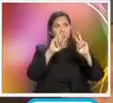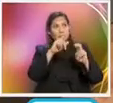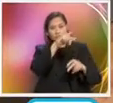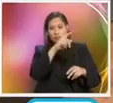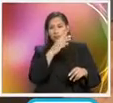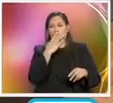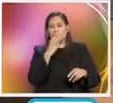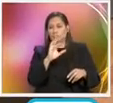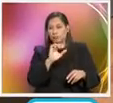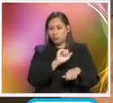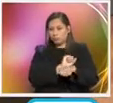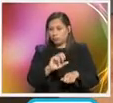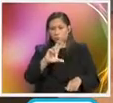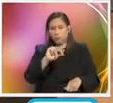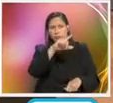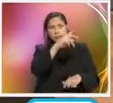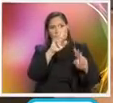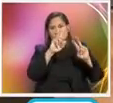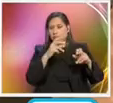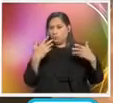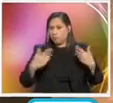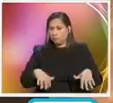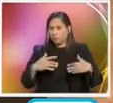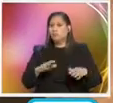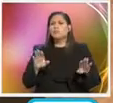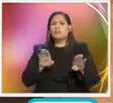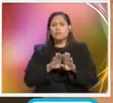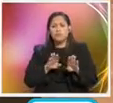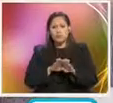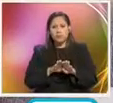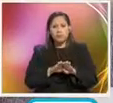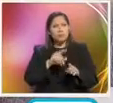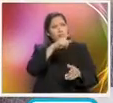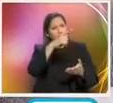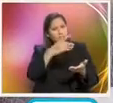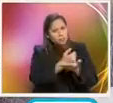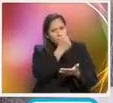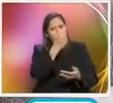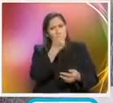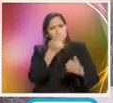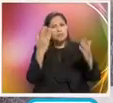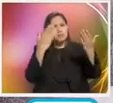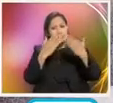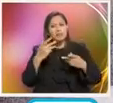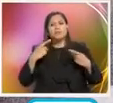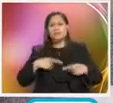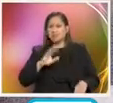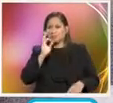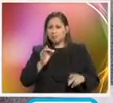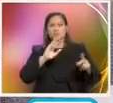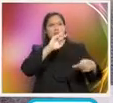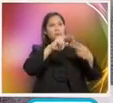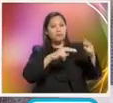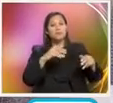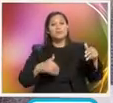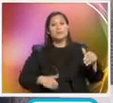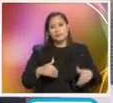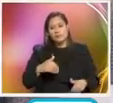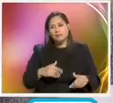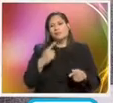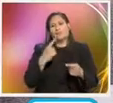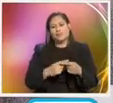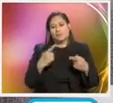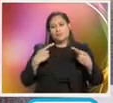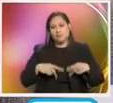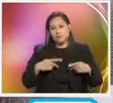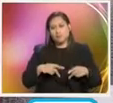tema sencillo de digerir. ¿Cómo es que lograron esto, que va el público a verla? Porque a veces al teatro van pues las mismas